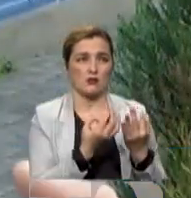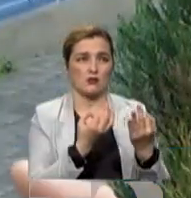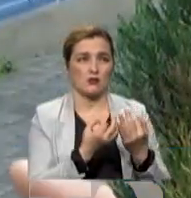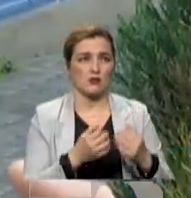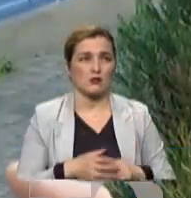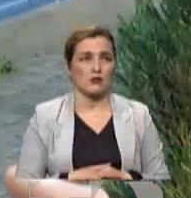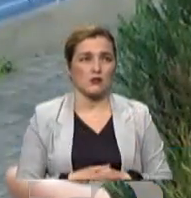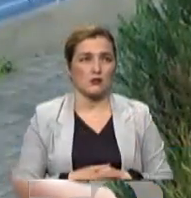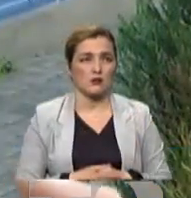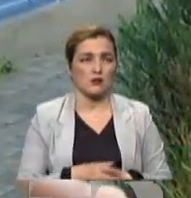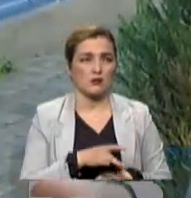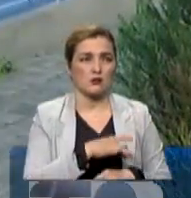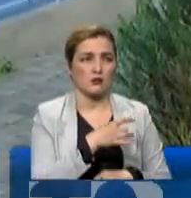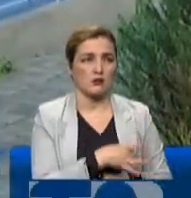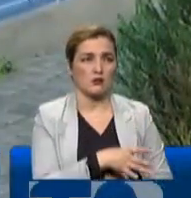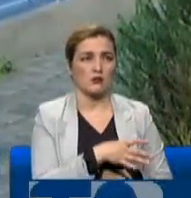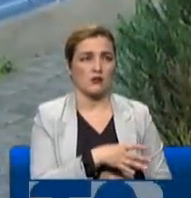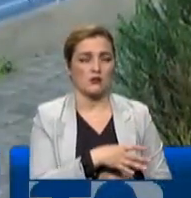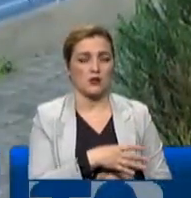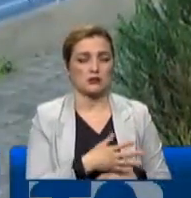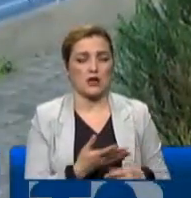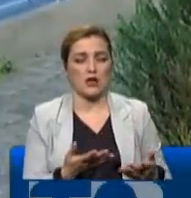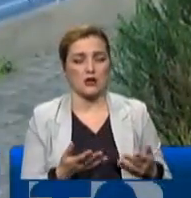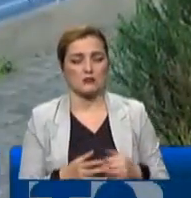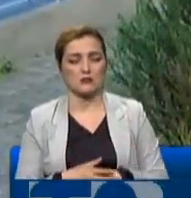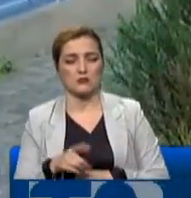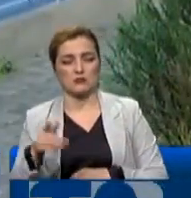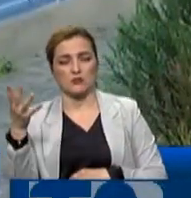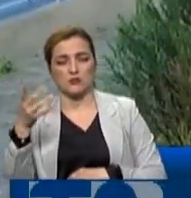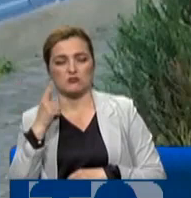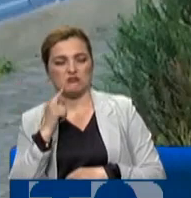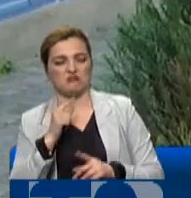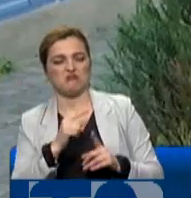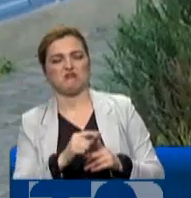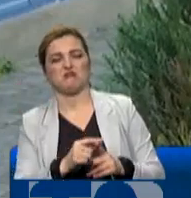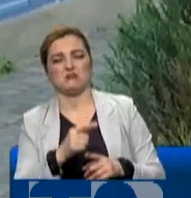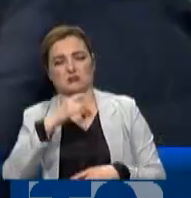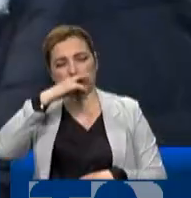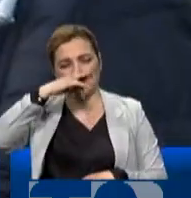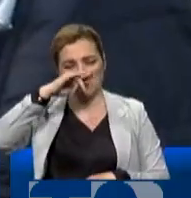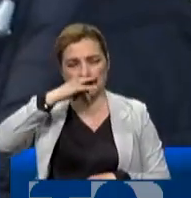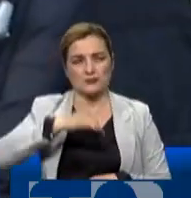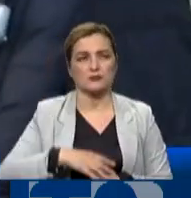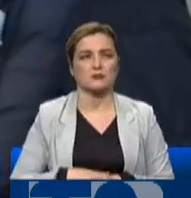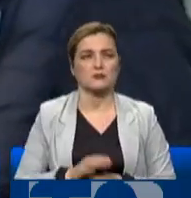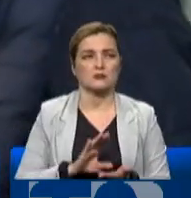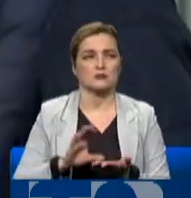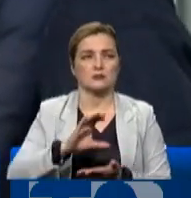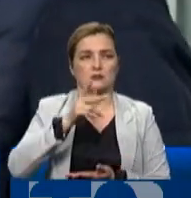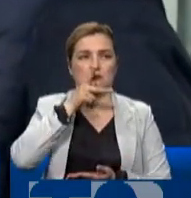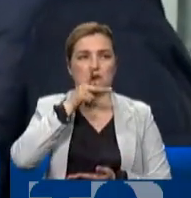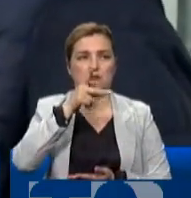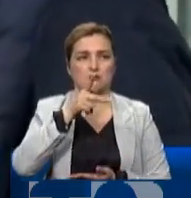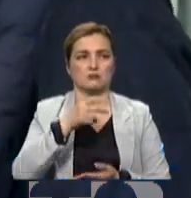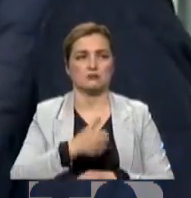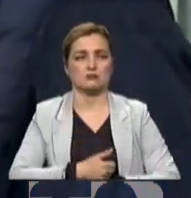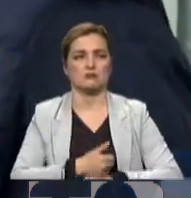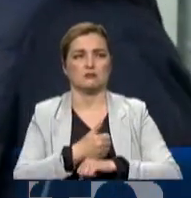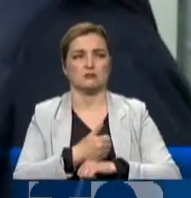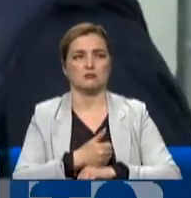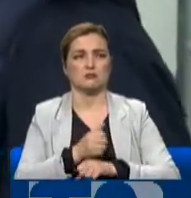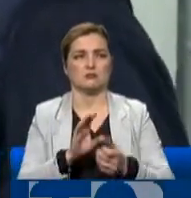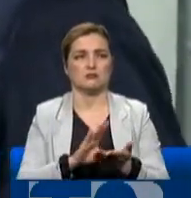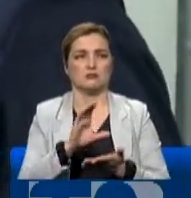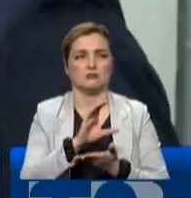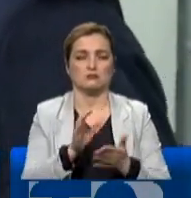dicho muchas veces palabras o usando vocabulario, ¿sabes? No apto para niños. Colegios fiscales, las autoridades de los colegios no